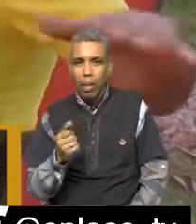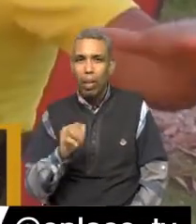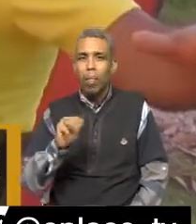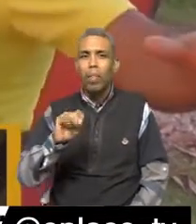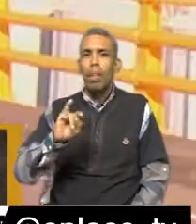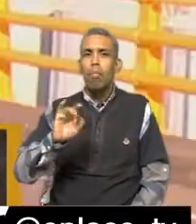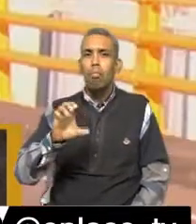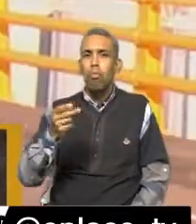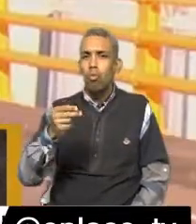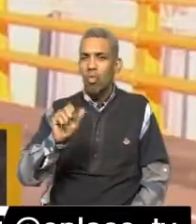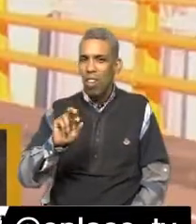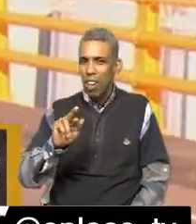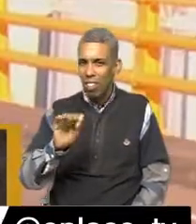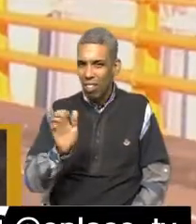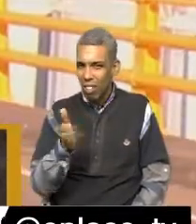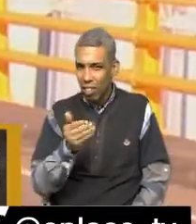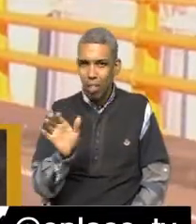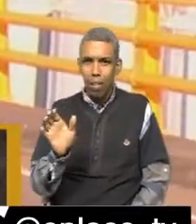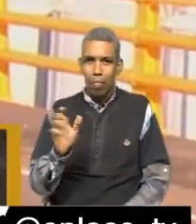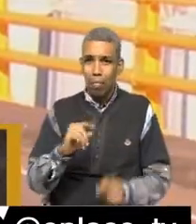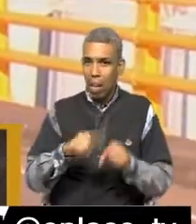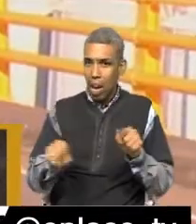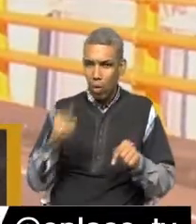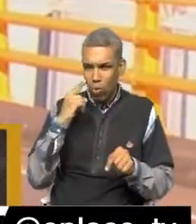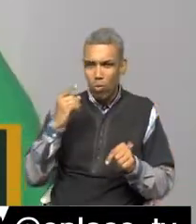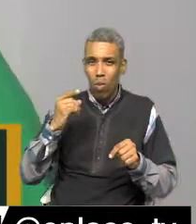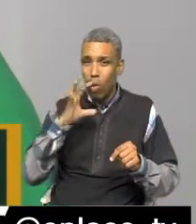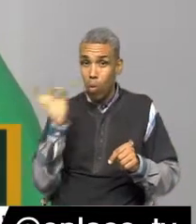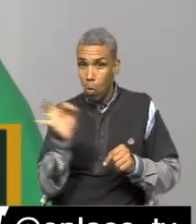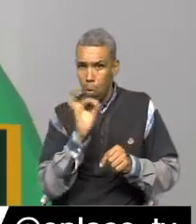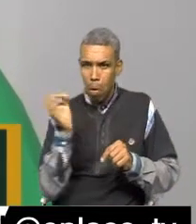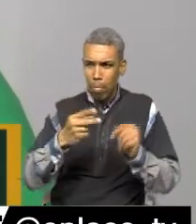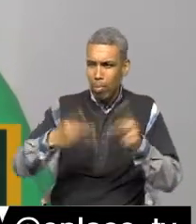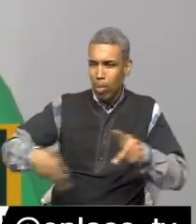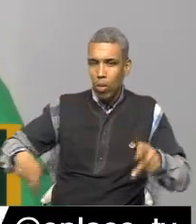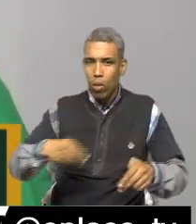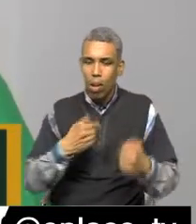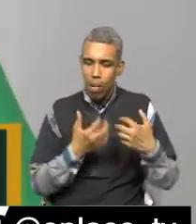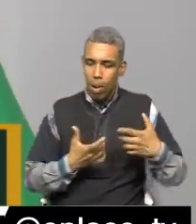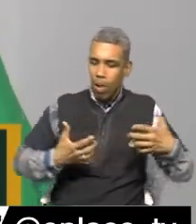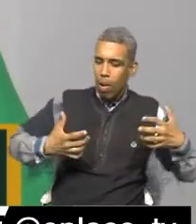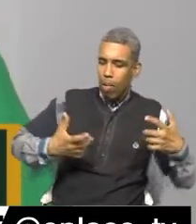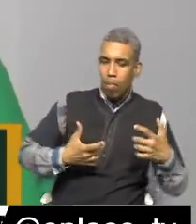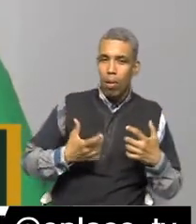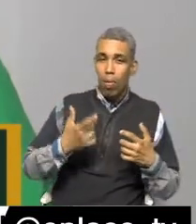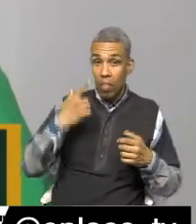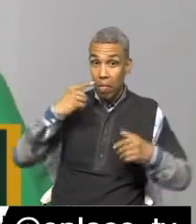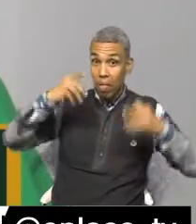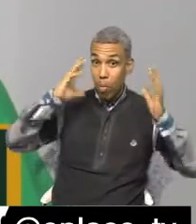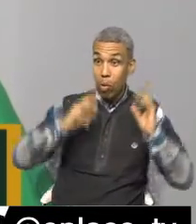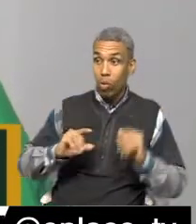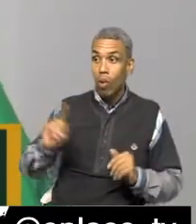figuras como Silvio Brito y Walmer Tordesilla. Hace 5 años que grabé mi primera canción, lo hice como